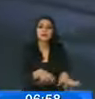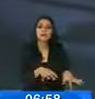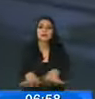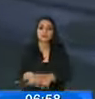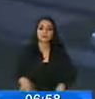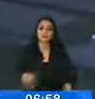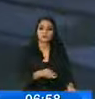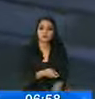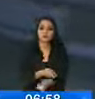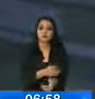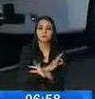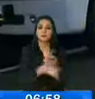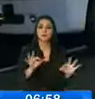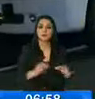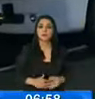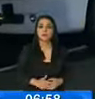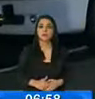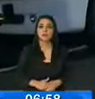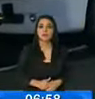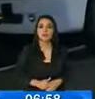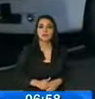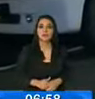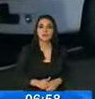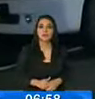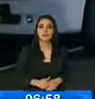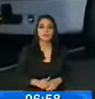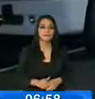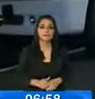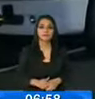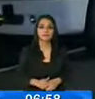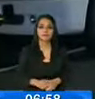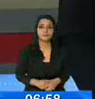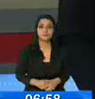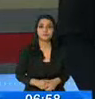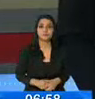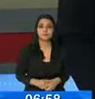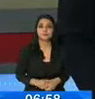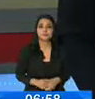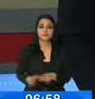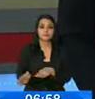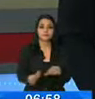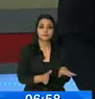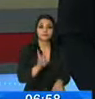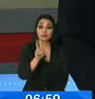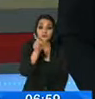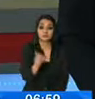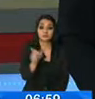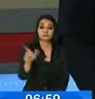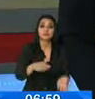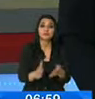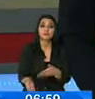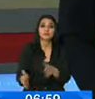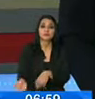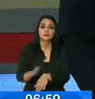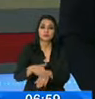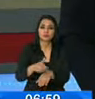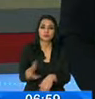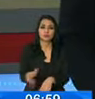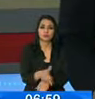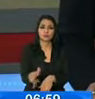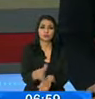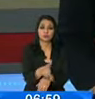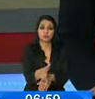de la calzada. En Quito, informó Andrea Valareso. Dos personas murieron en un accidente de tránsito